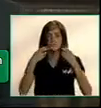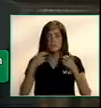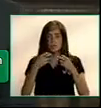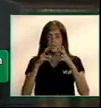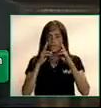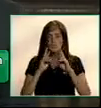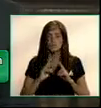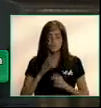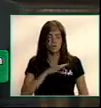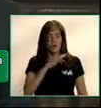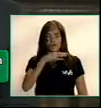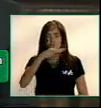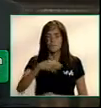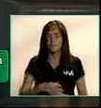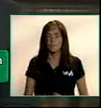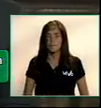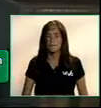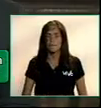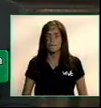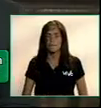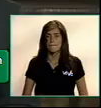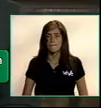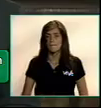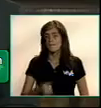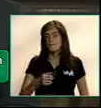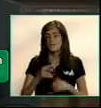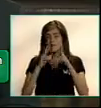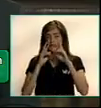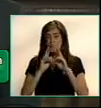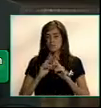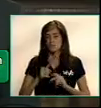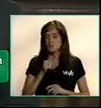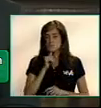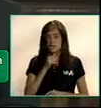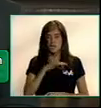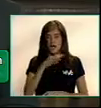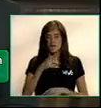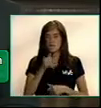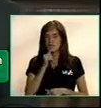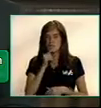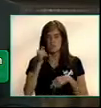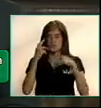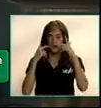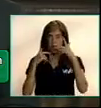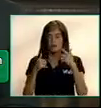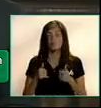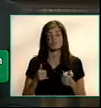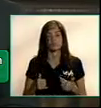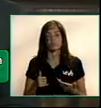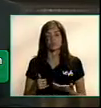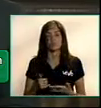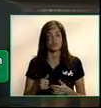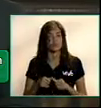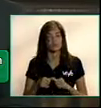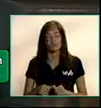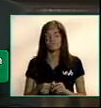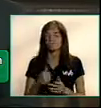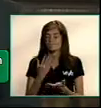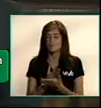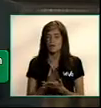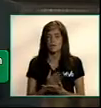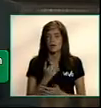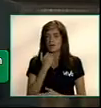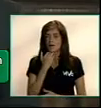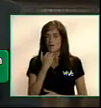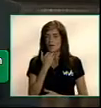alma. Y él era el más puro de todos realmente, fogoso, incansable,